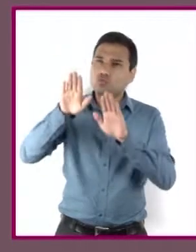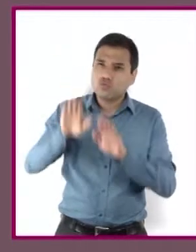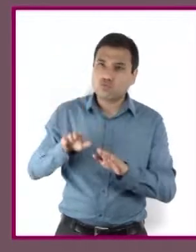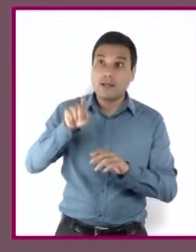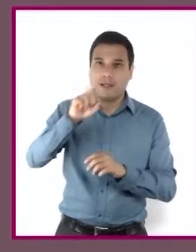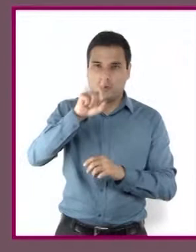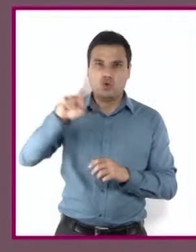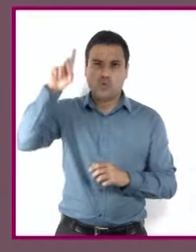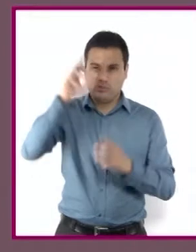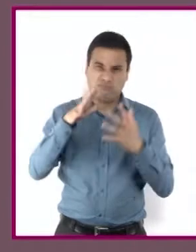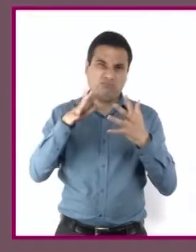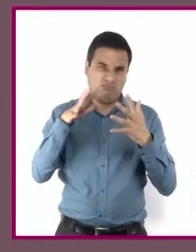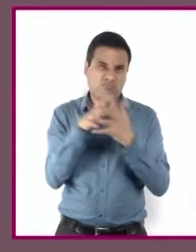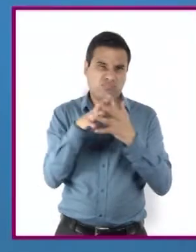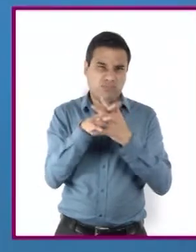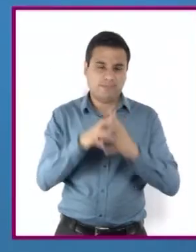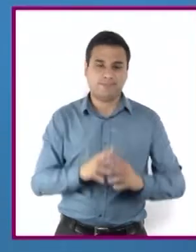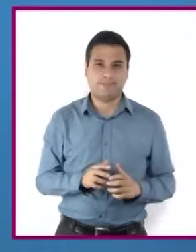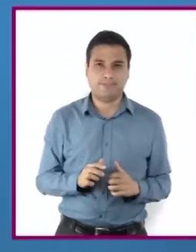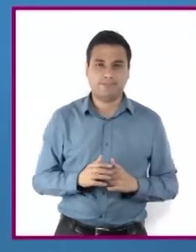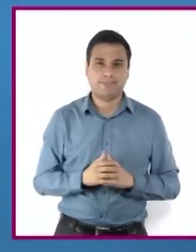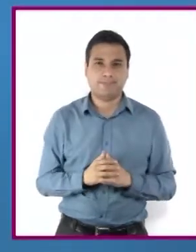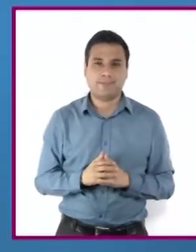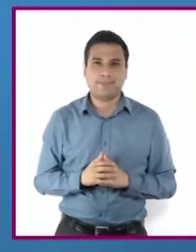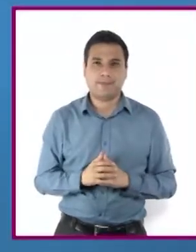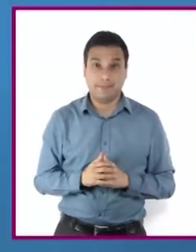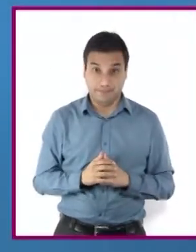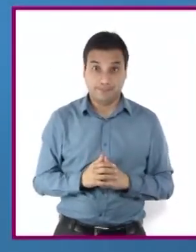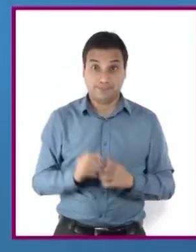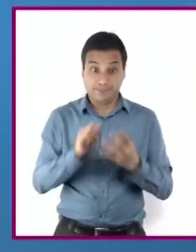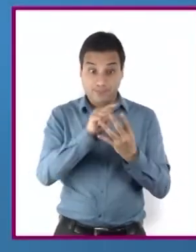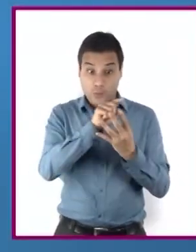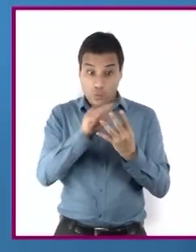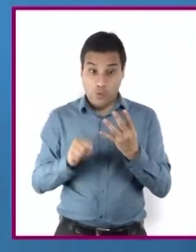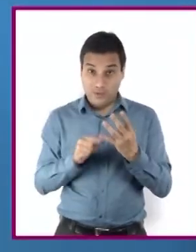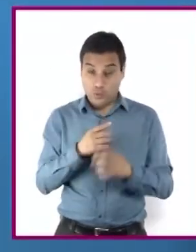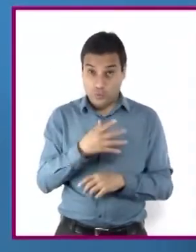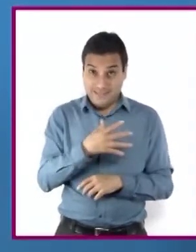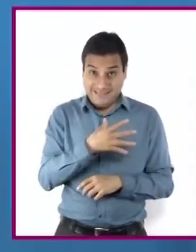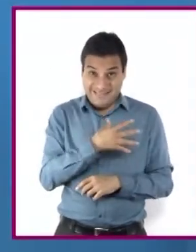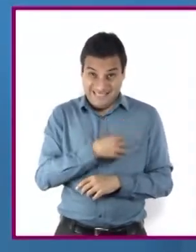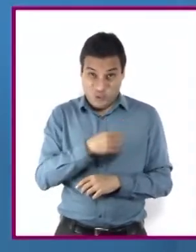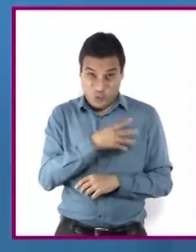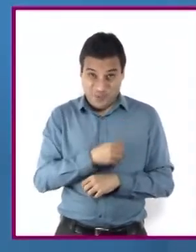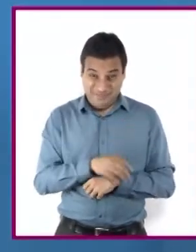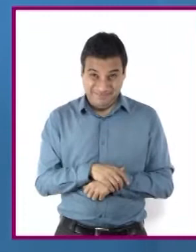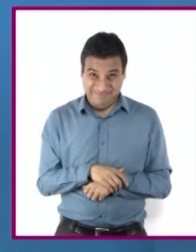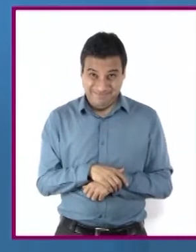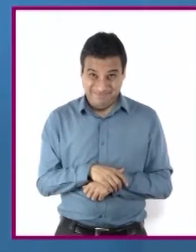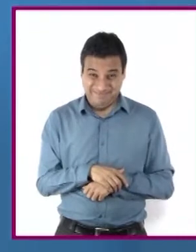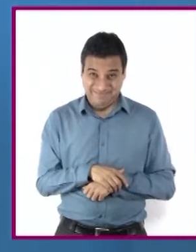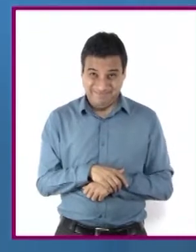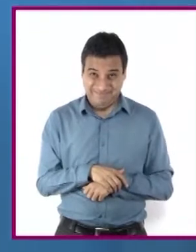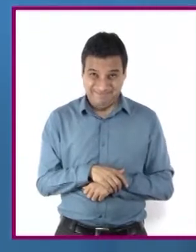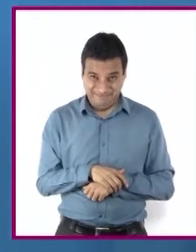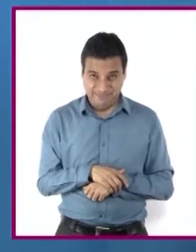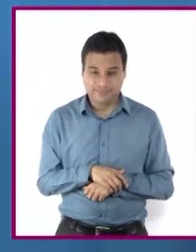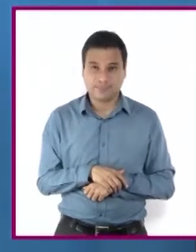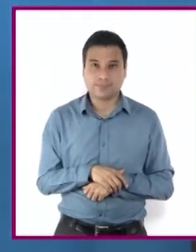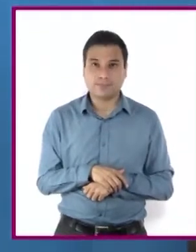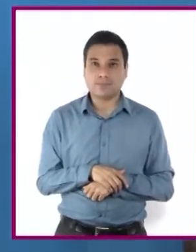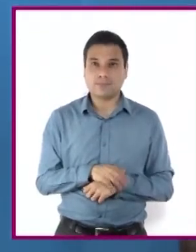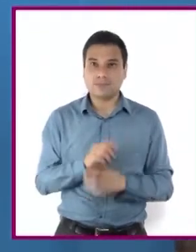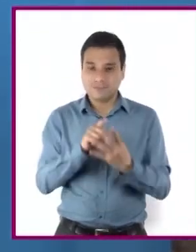los otros dioses. Y de estos 4 hijos de Tonacatecutli y Tonacacíhuatl, el Tezcatlipoca